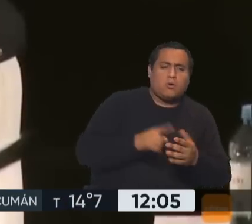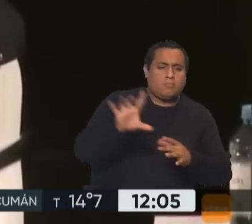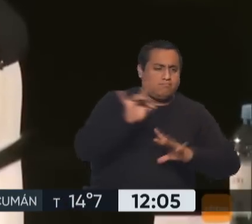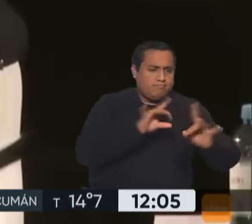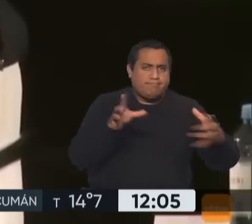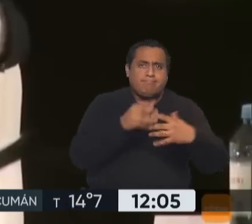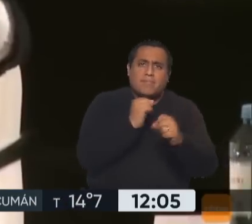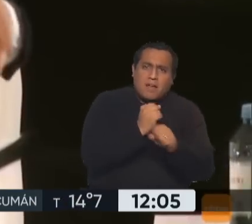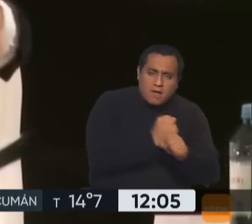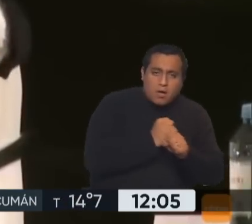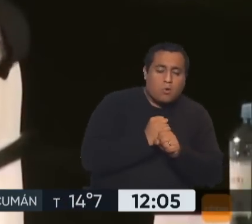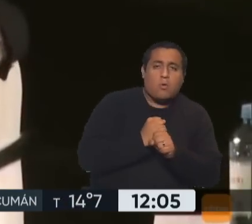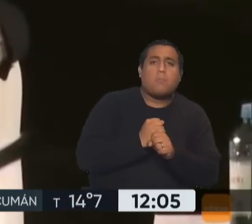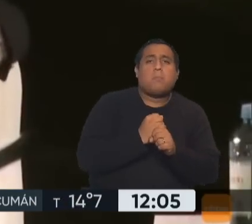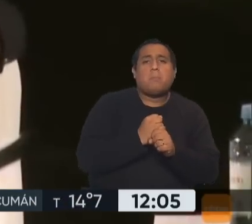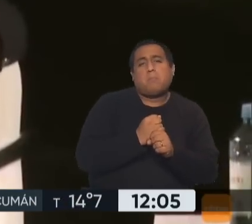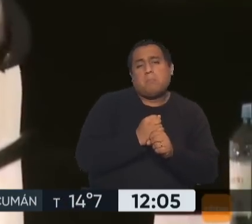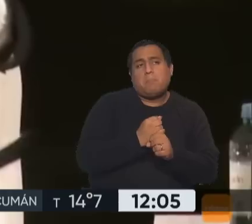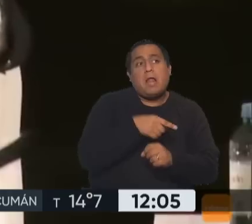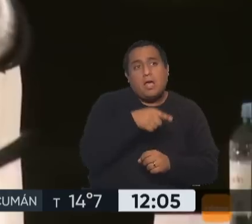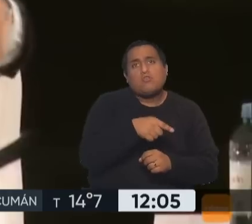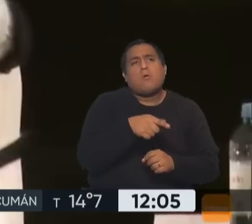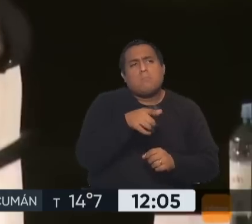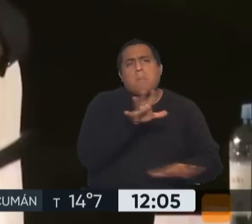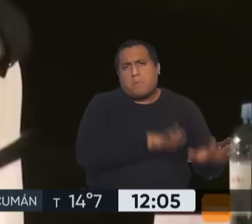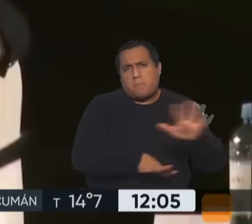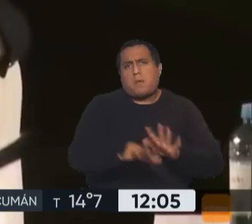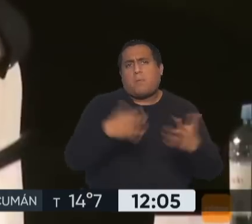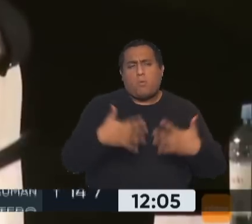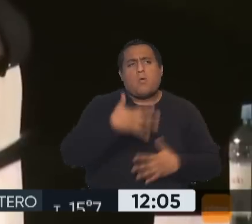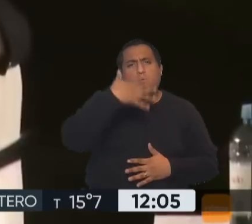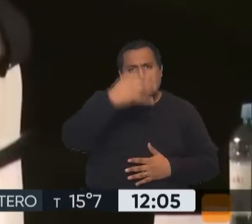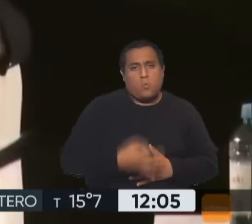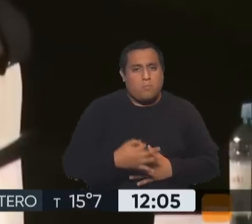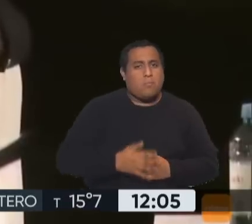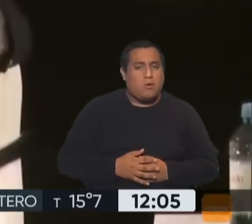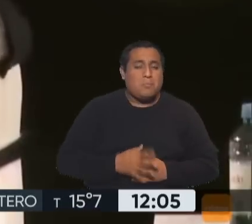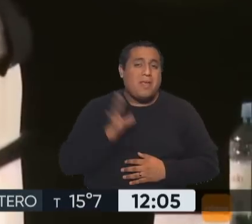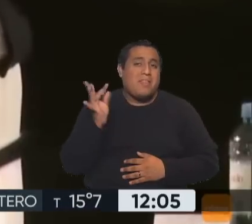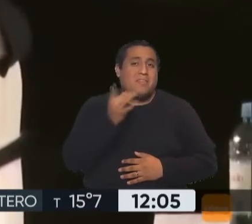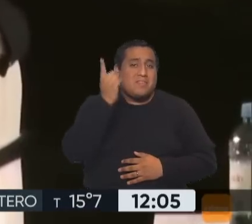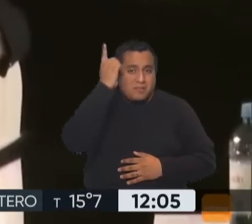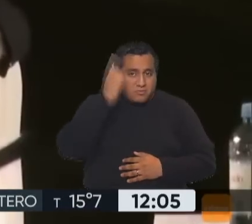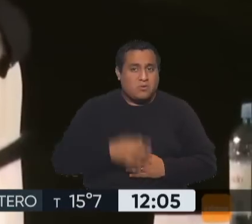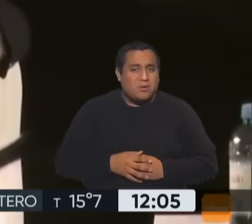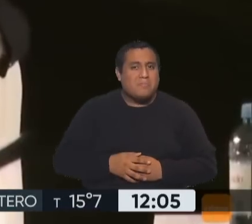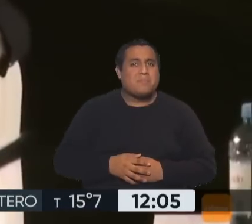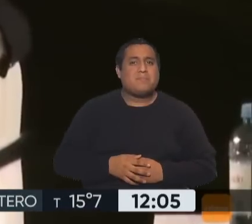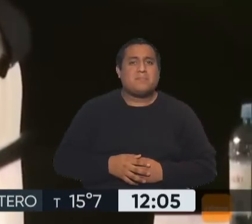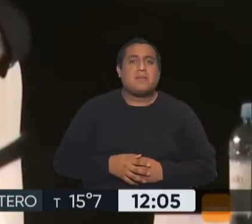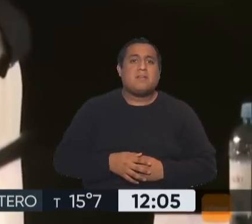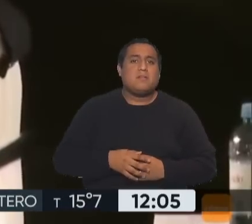todo, para poder presentar una oferta que cumplió. La dirección de IASA se encontró con una tender, una gara,